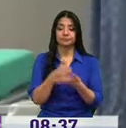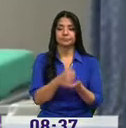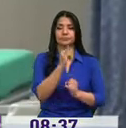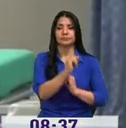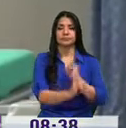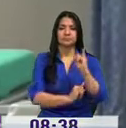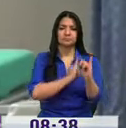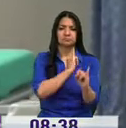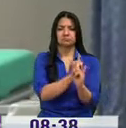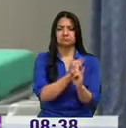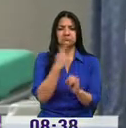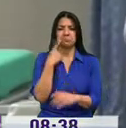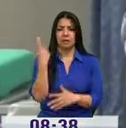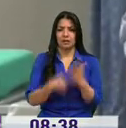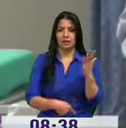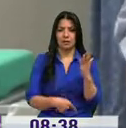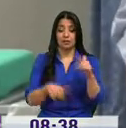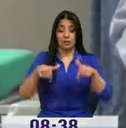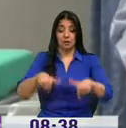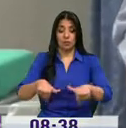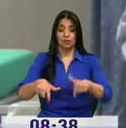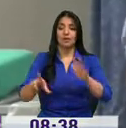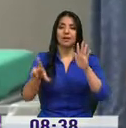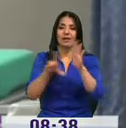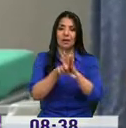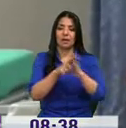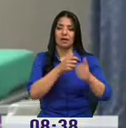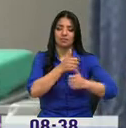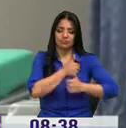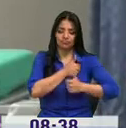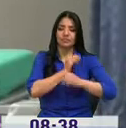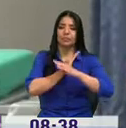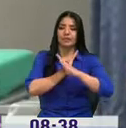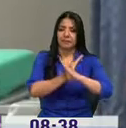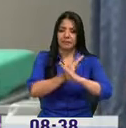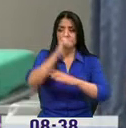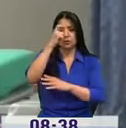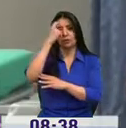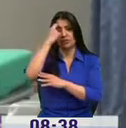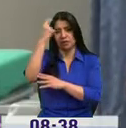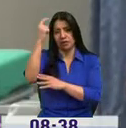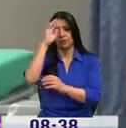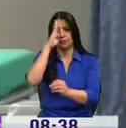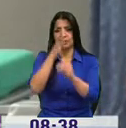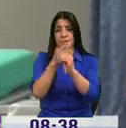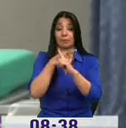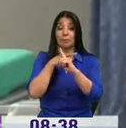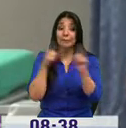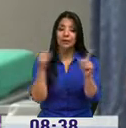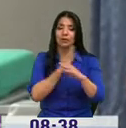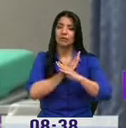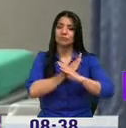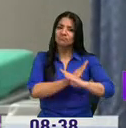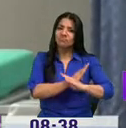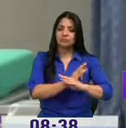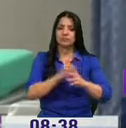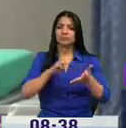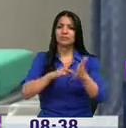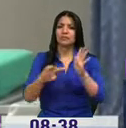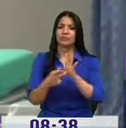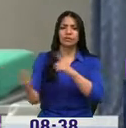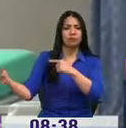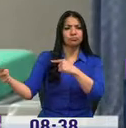que complementar la política de defensa y de seguridad del gobierno nacional. No solamente es confrontándonos